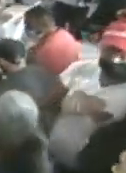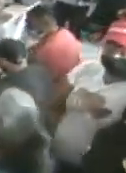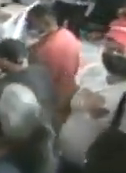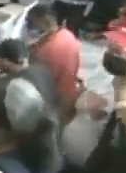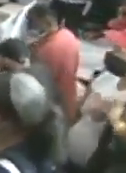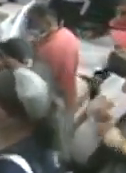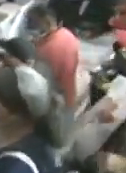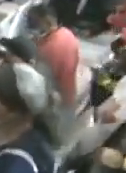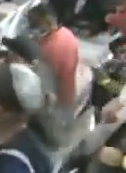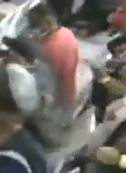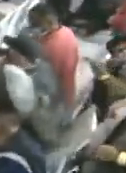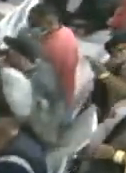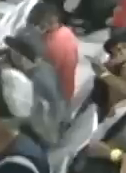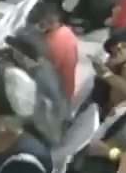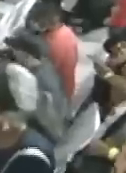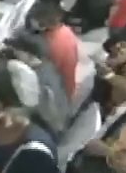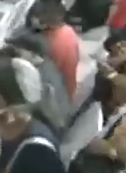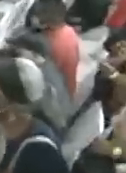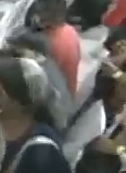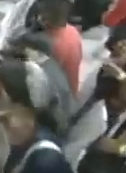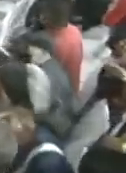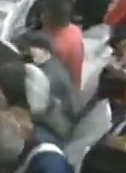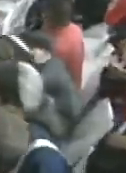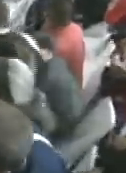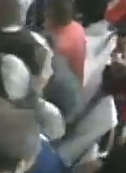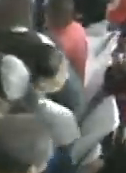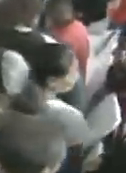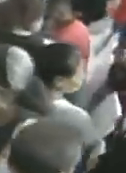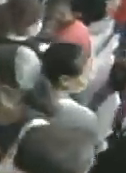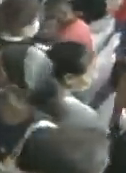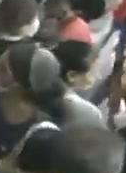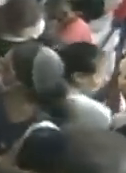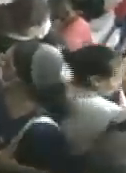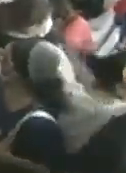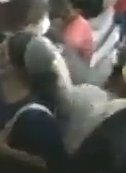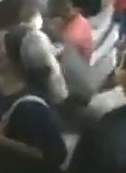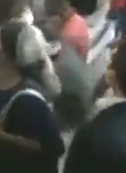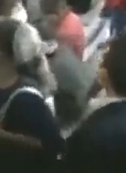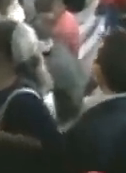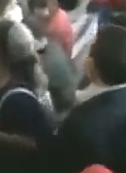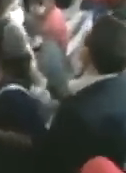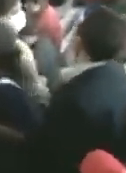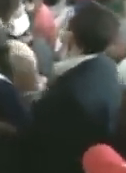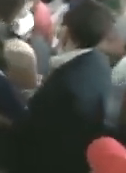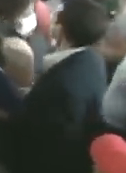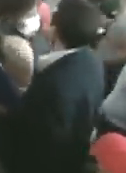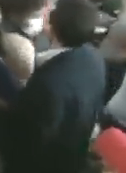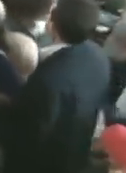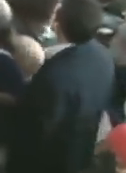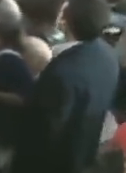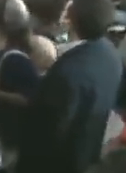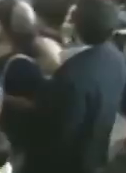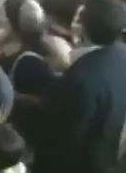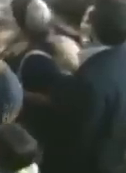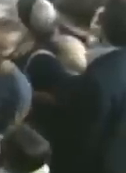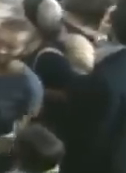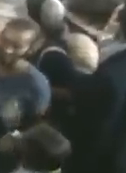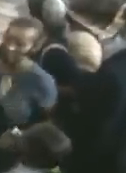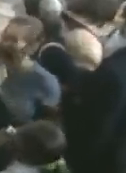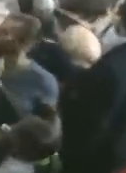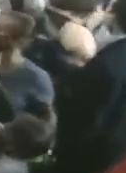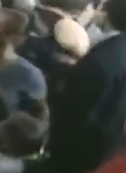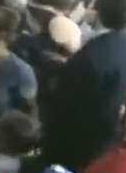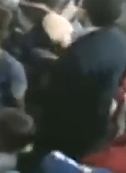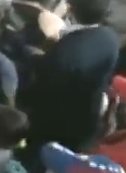han pedido además retomar el reglamento que permita la regularización de la tierra y con ello coordinar acciones con algunas obras